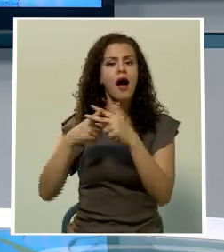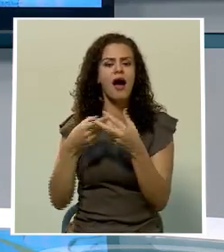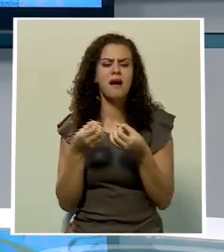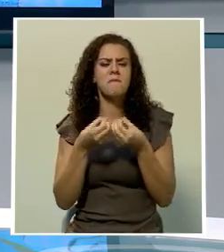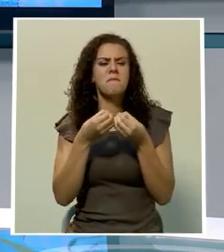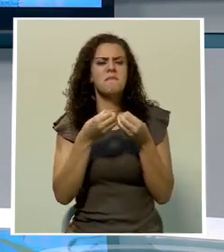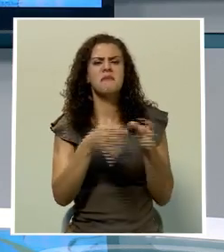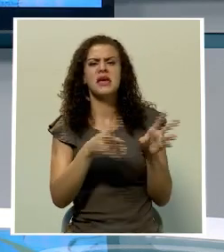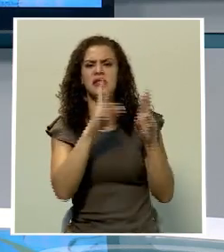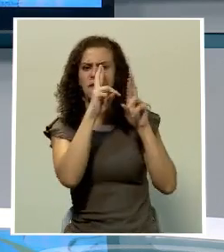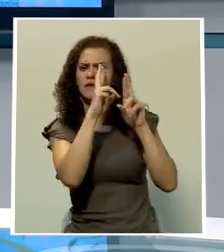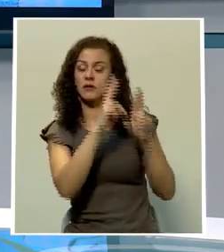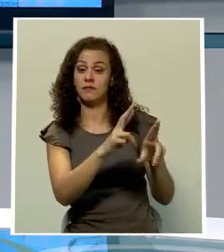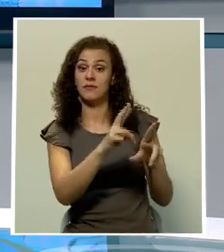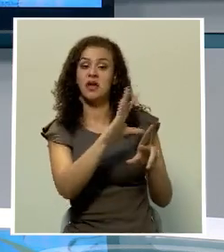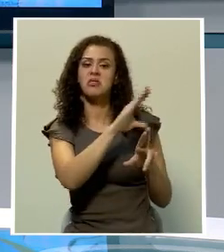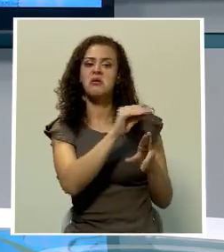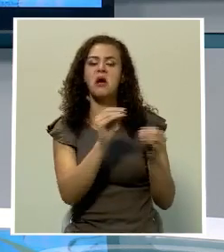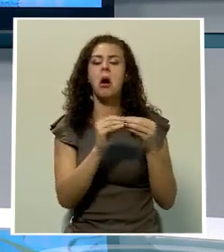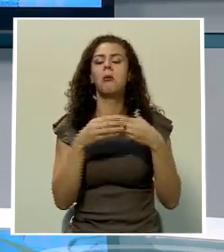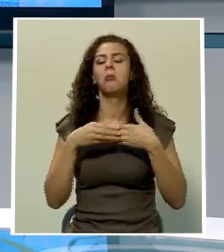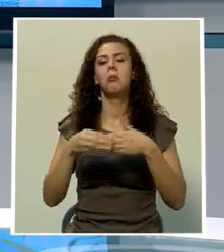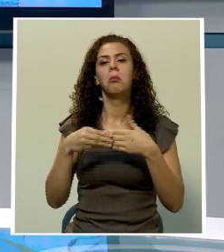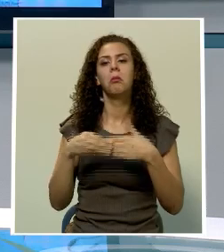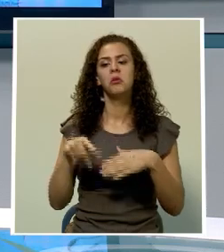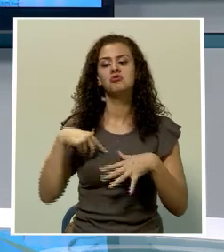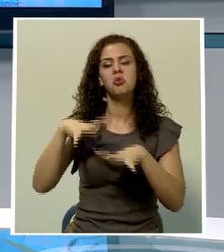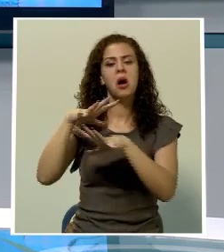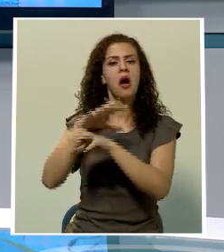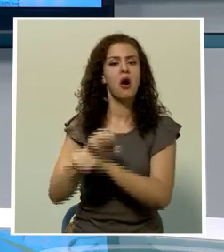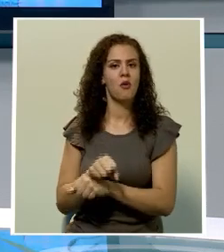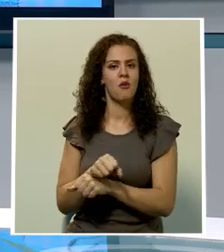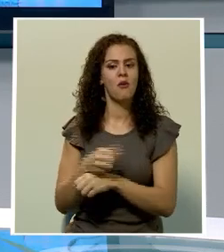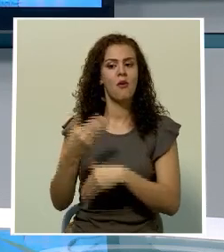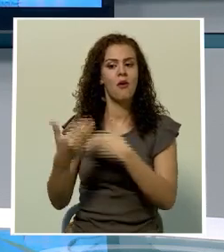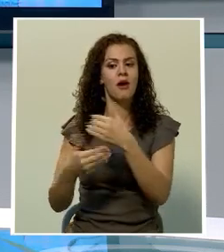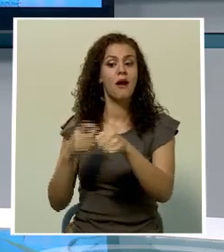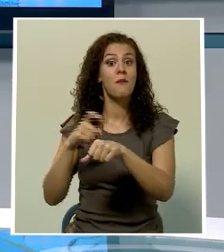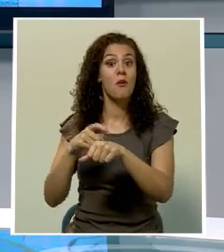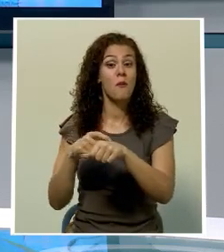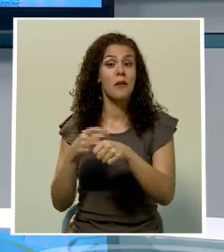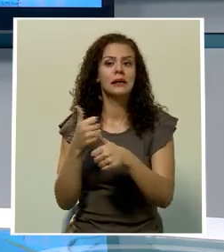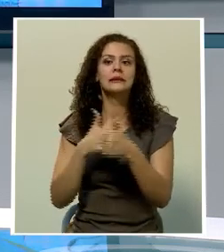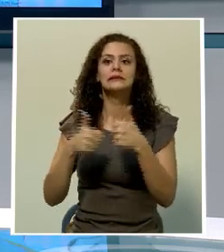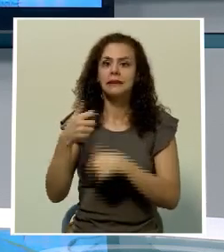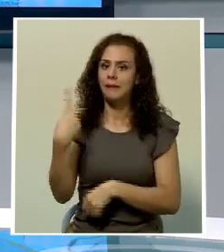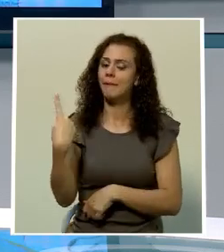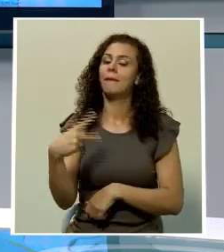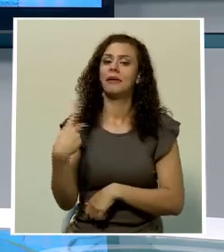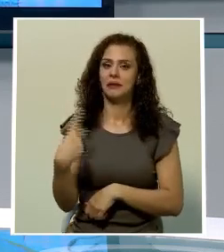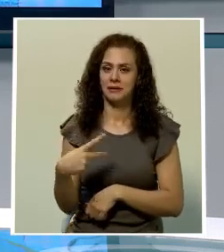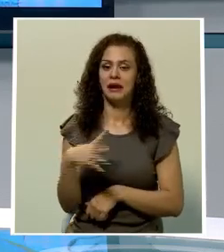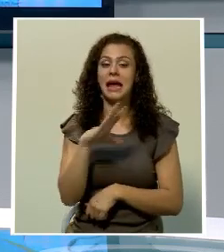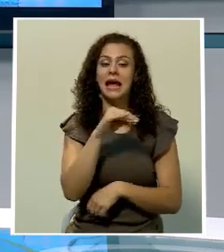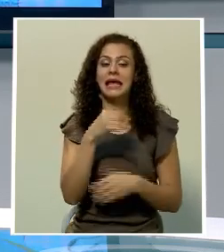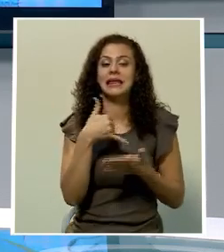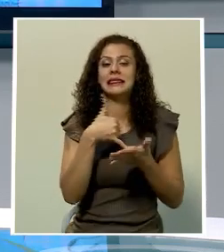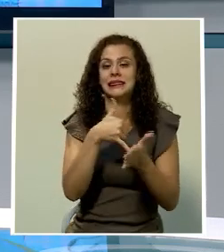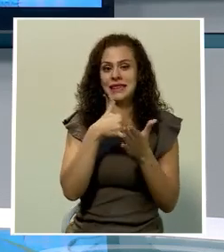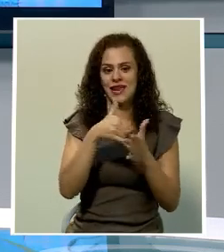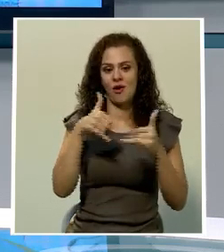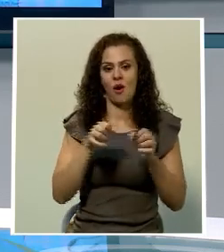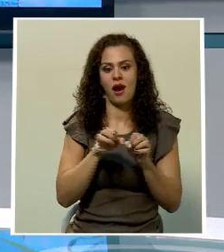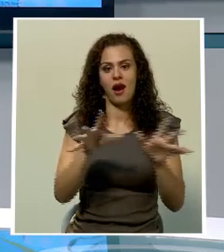a perderle el respeto y va relajando sus hábitos en un momento particularmente peligroso y delicado